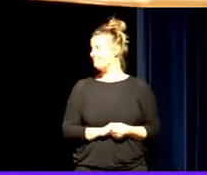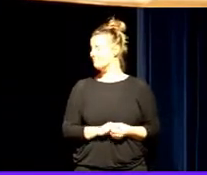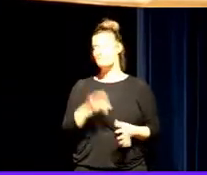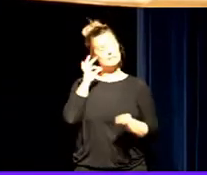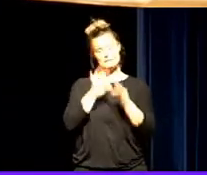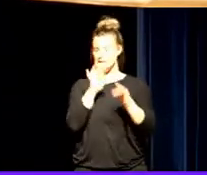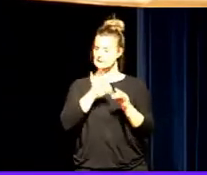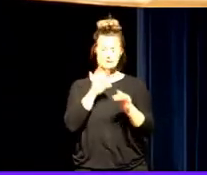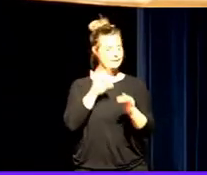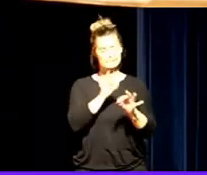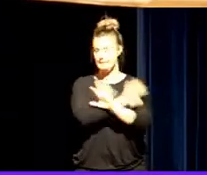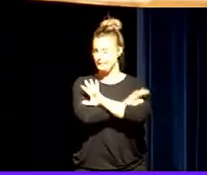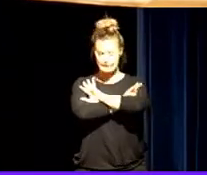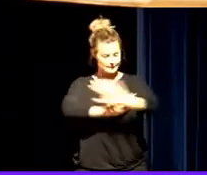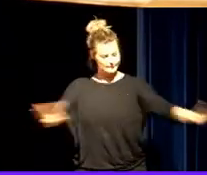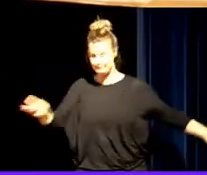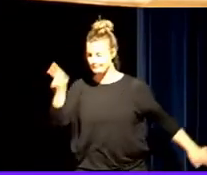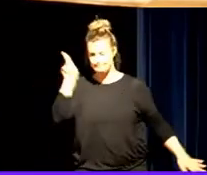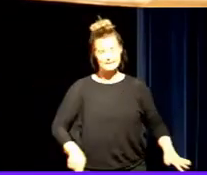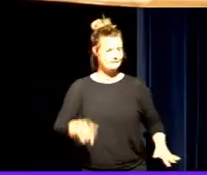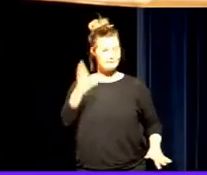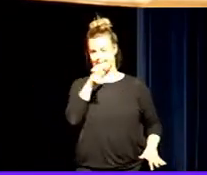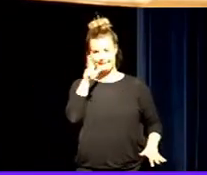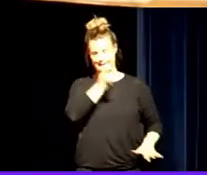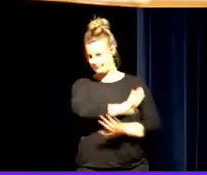septiembre es un mes malísimo.